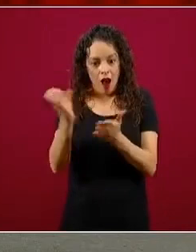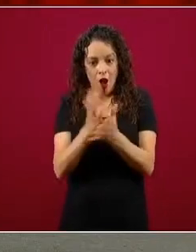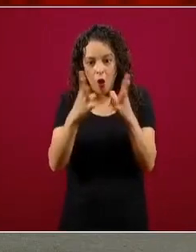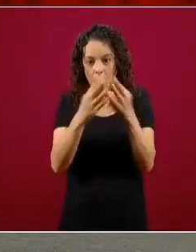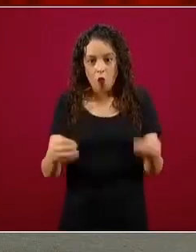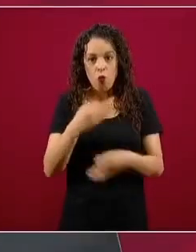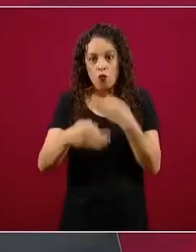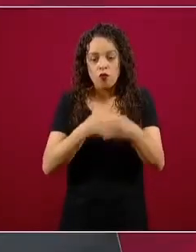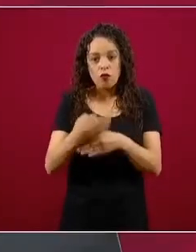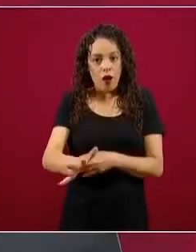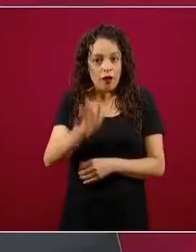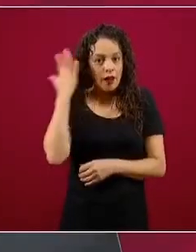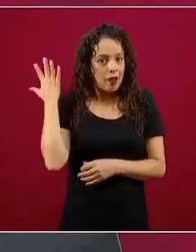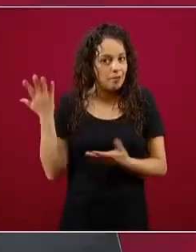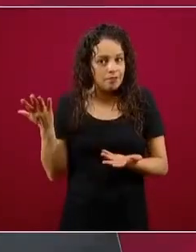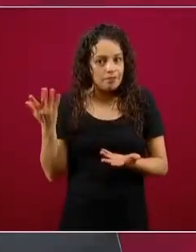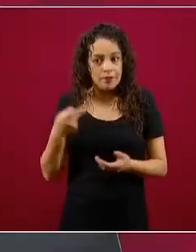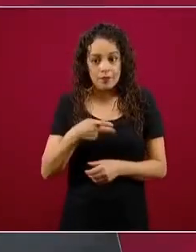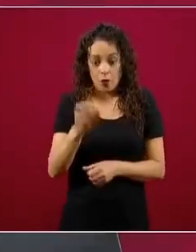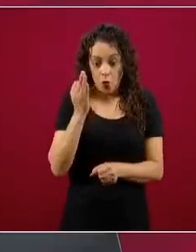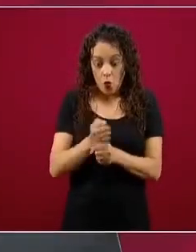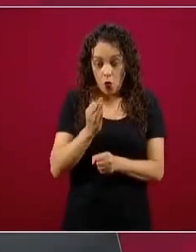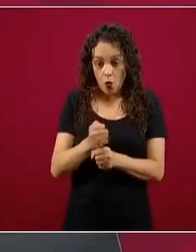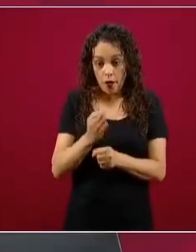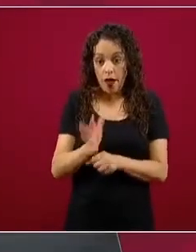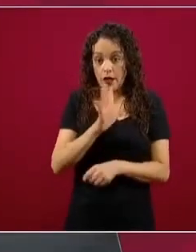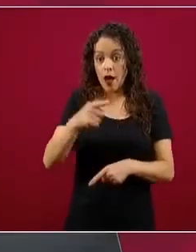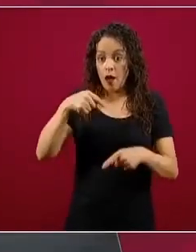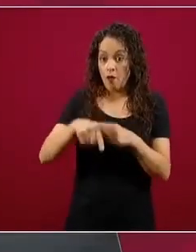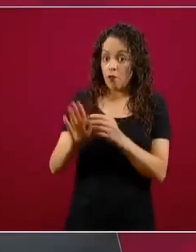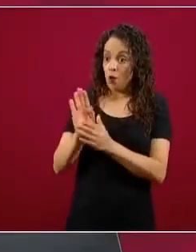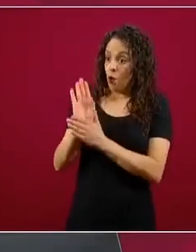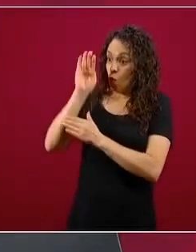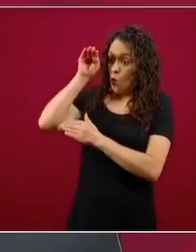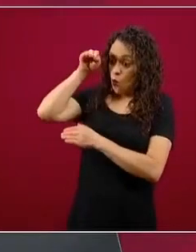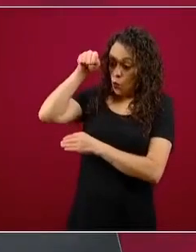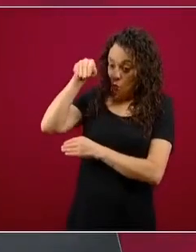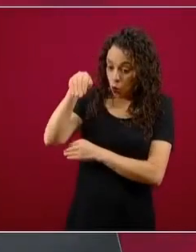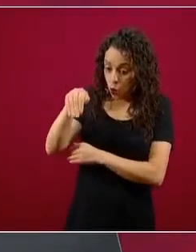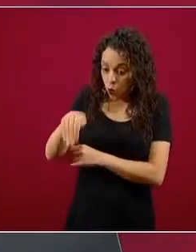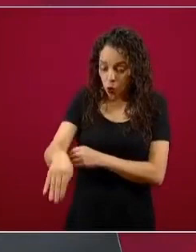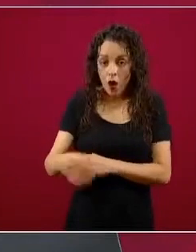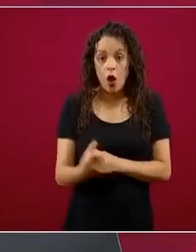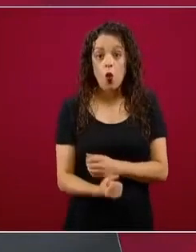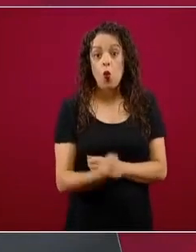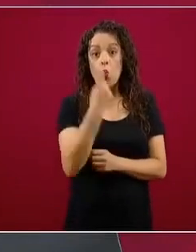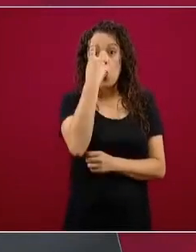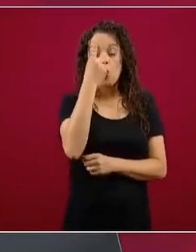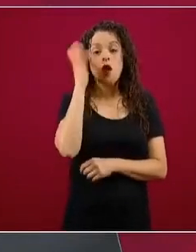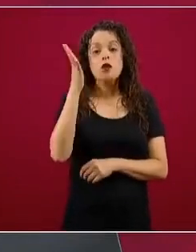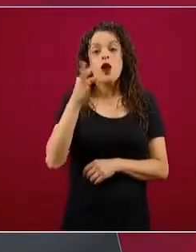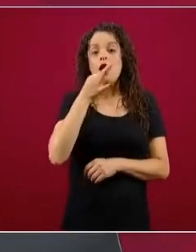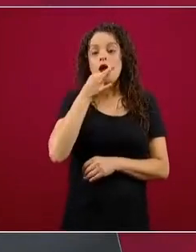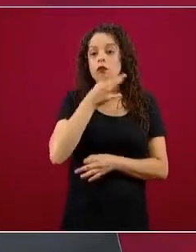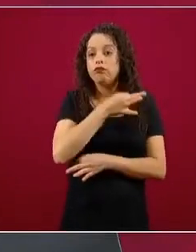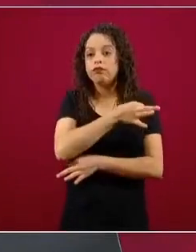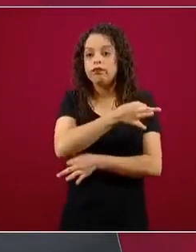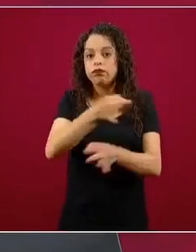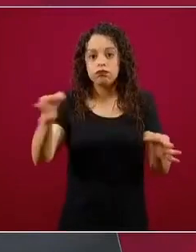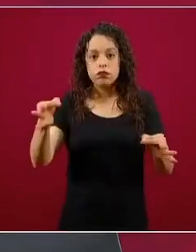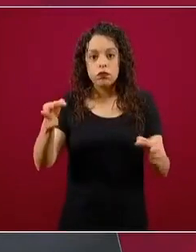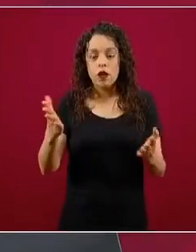hasta el momento ya tienen un descenso de sus curvas epidémicas, solo hay uno que formalmente ha declarado que ya no